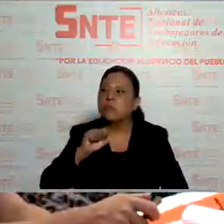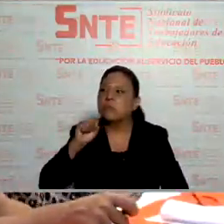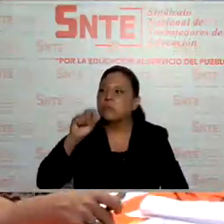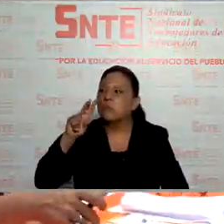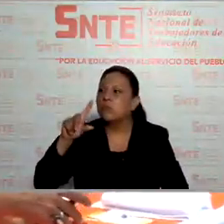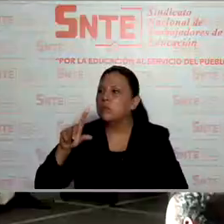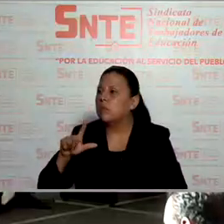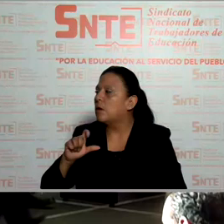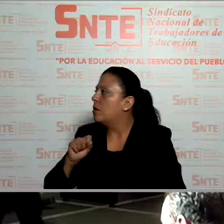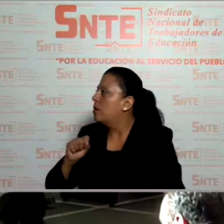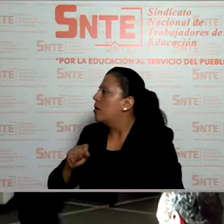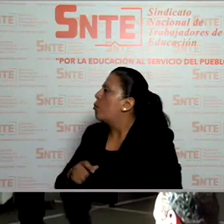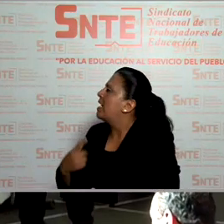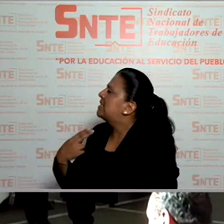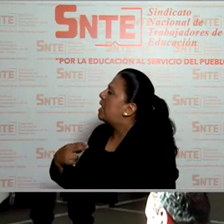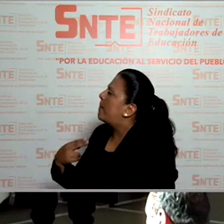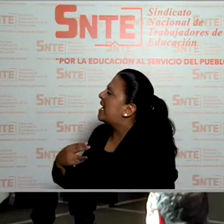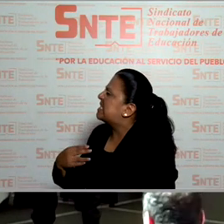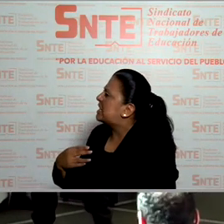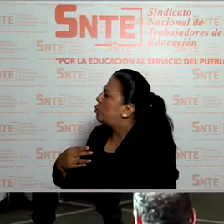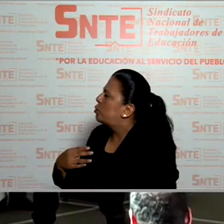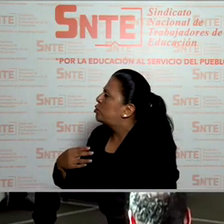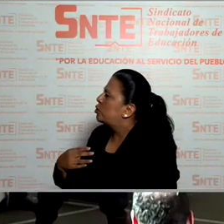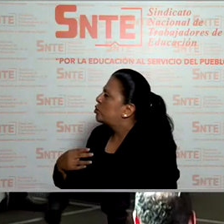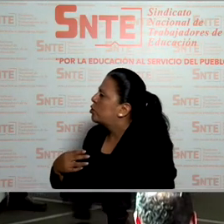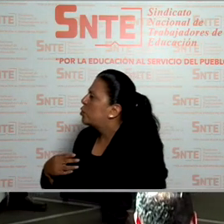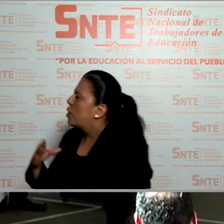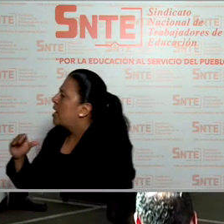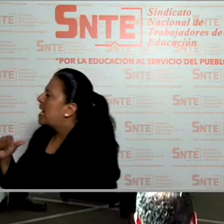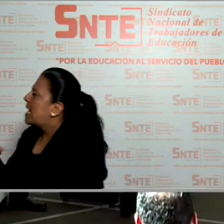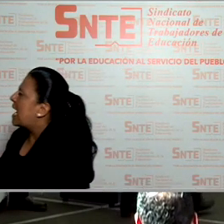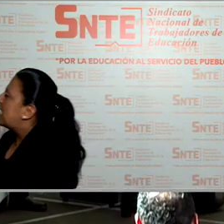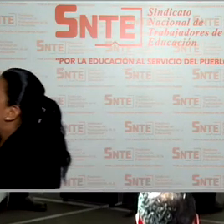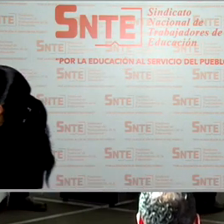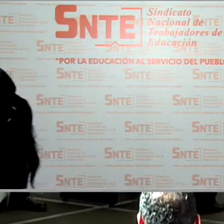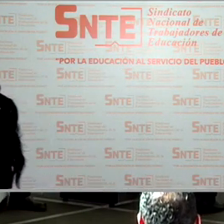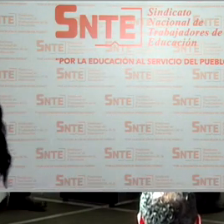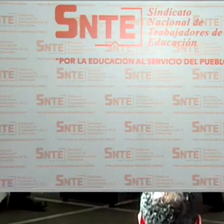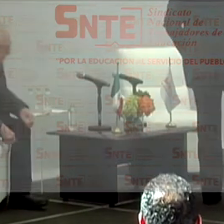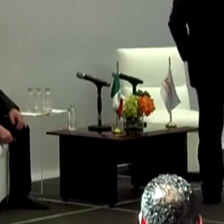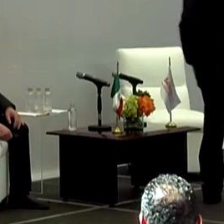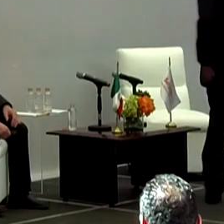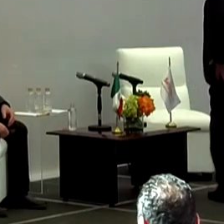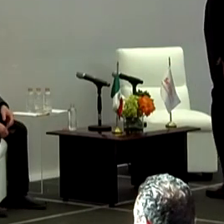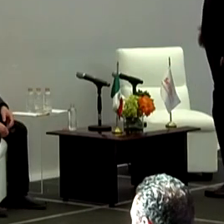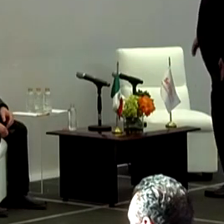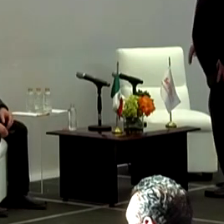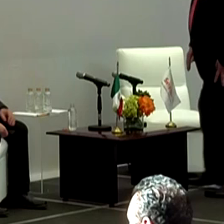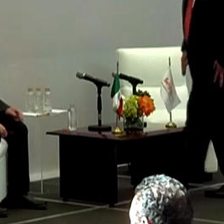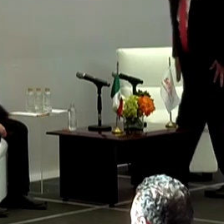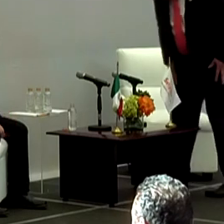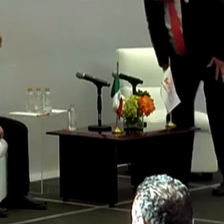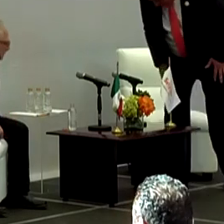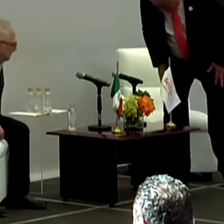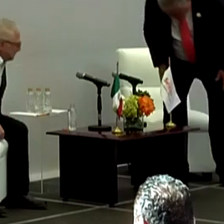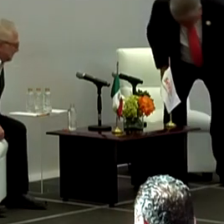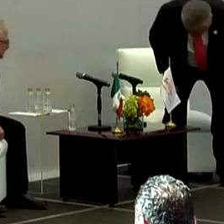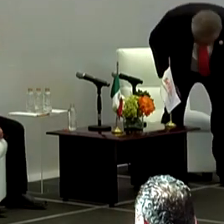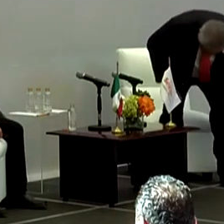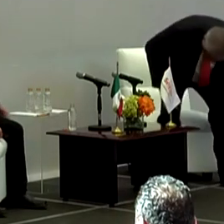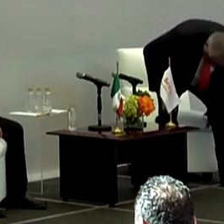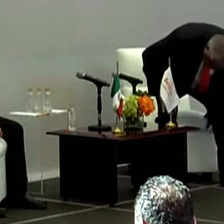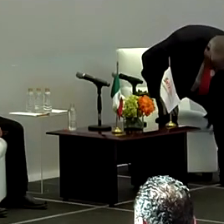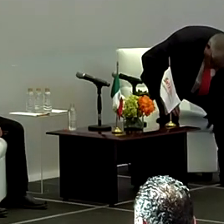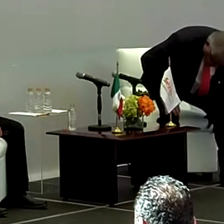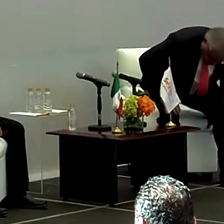gracias. Agradecemos al maestro Alfonso Cepeda Salas, nuestro secretario general del Sindicato Nacional de Trabajadores de